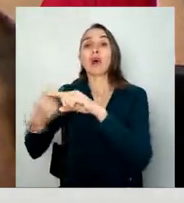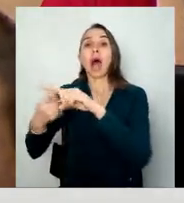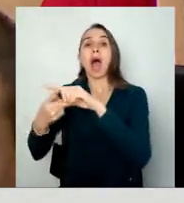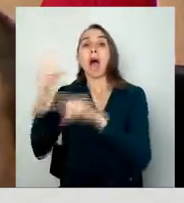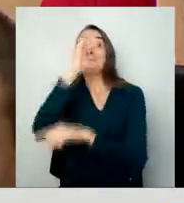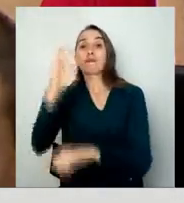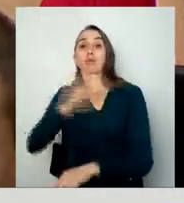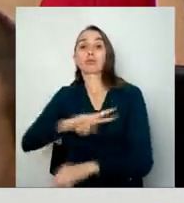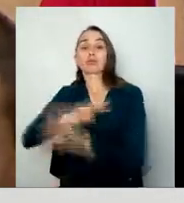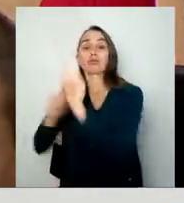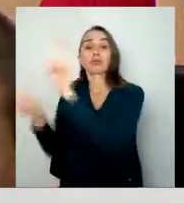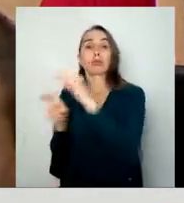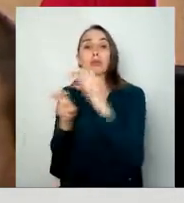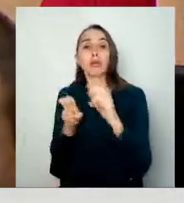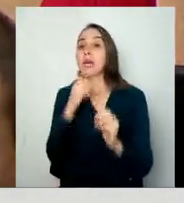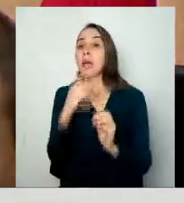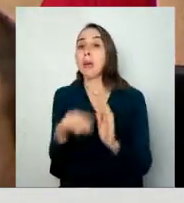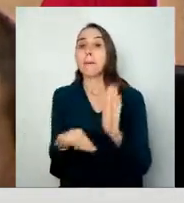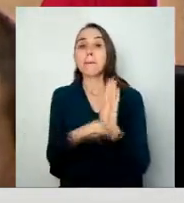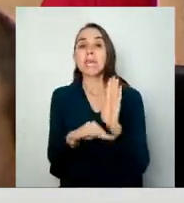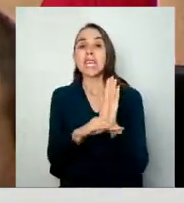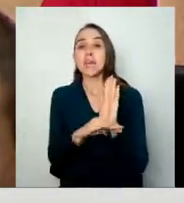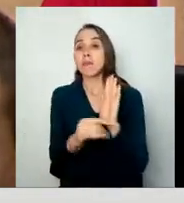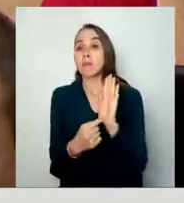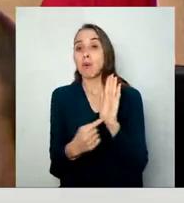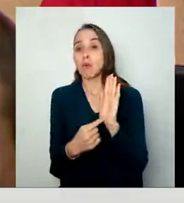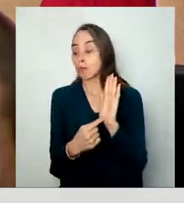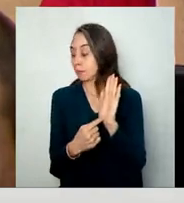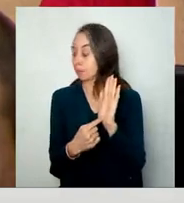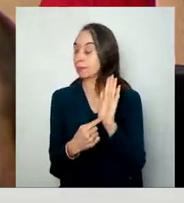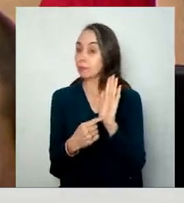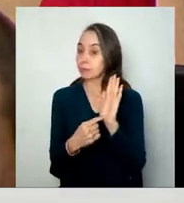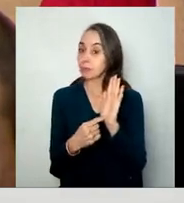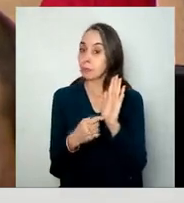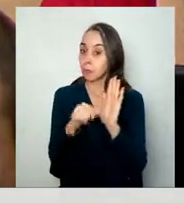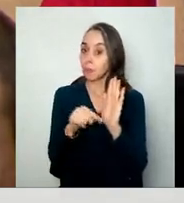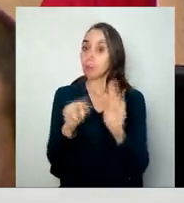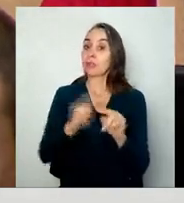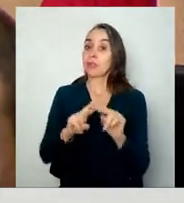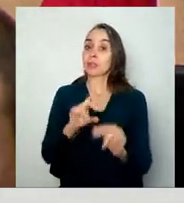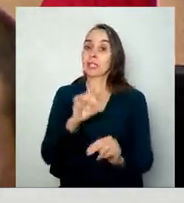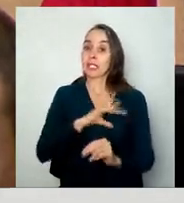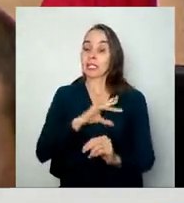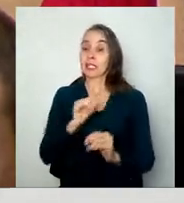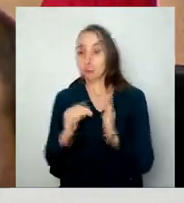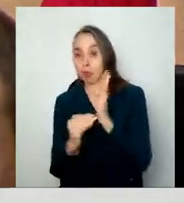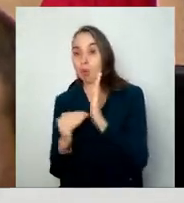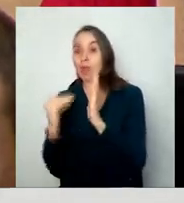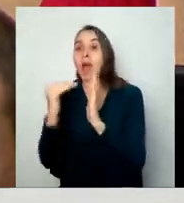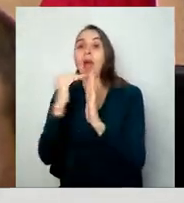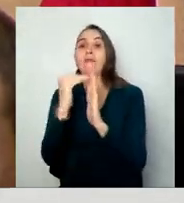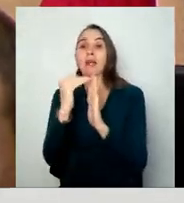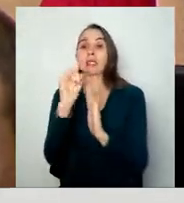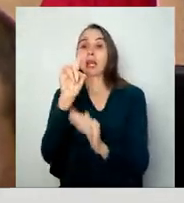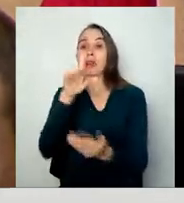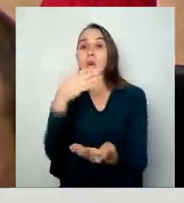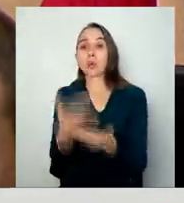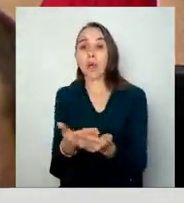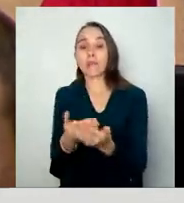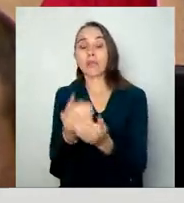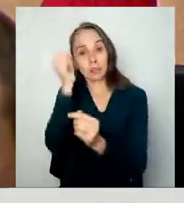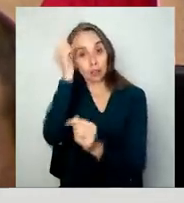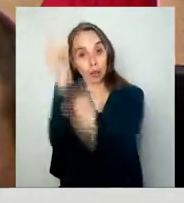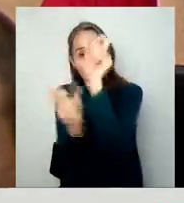piso mínimo Y esto es lo que hace que nuestro país avance de una vez por todas a entender que la educación